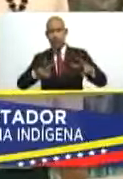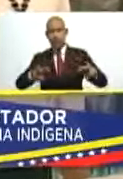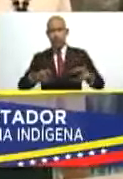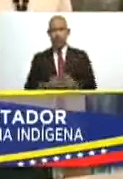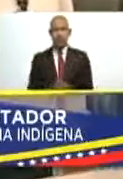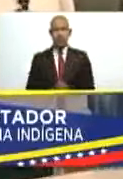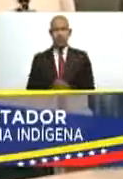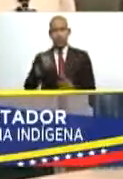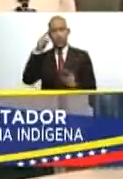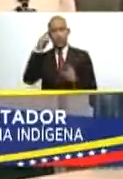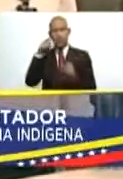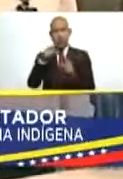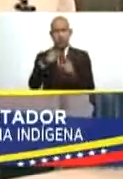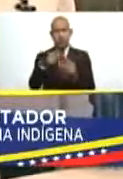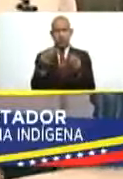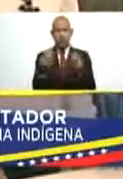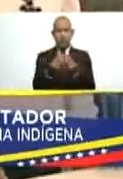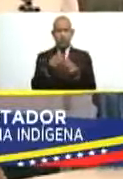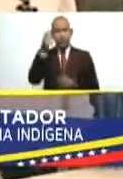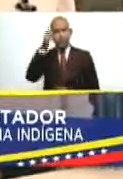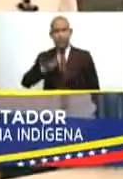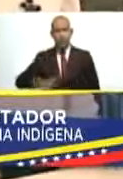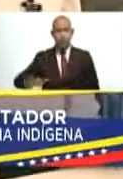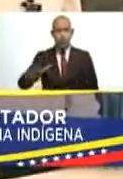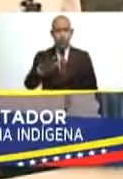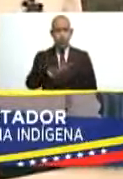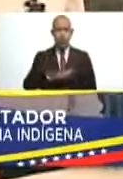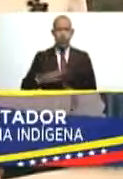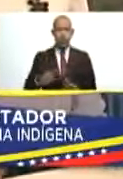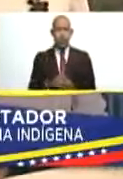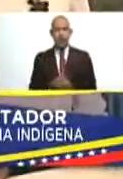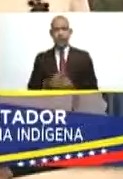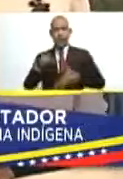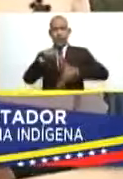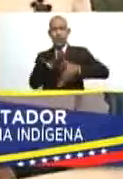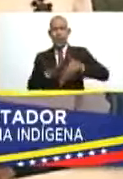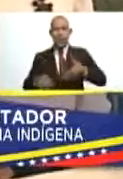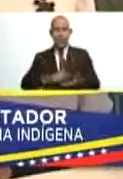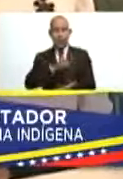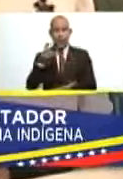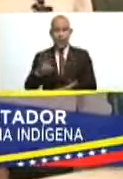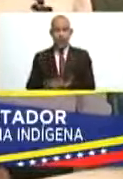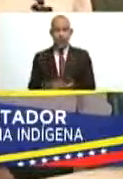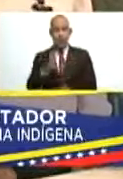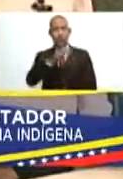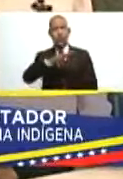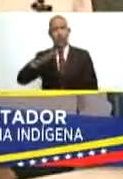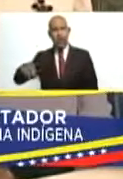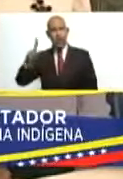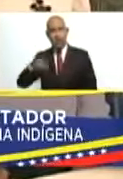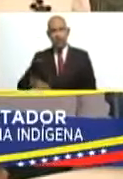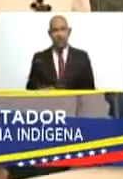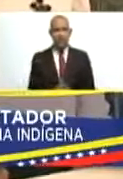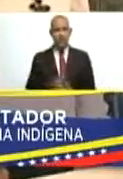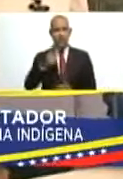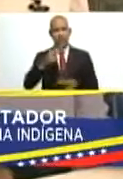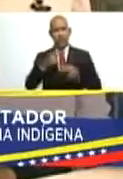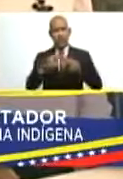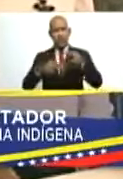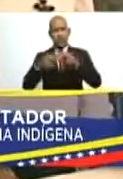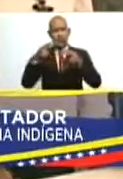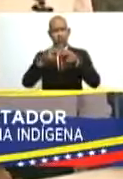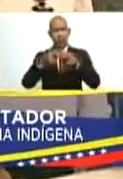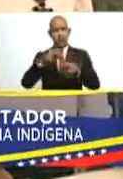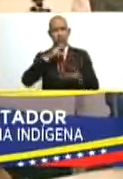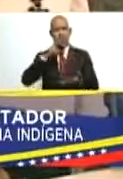con el pueblo indígena, con los pueblos afro, de América Latina, del Caribe, para poder construir una